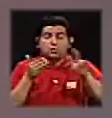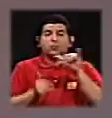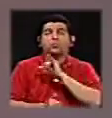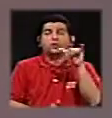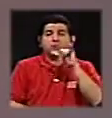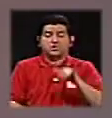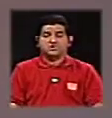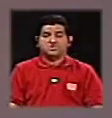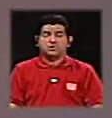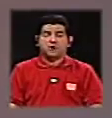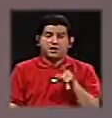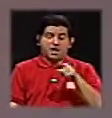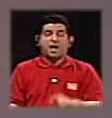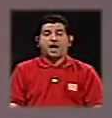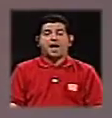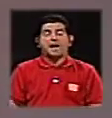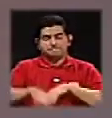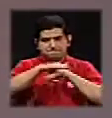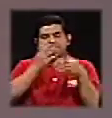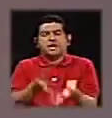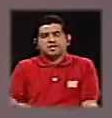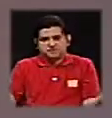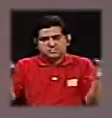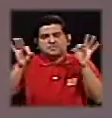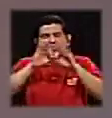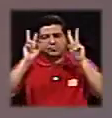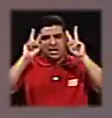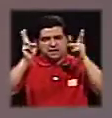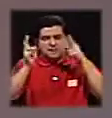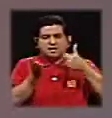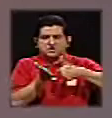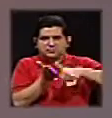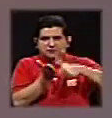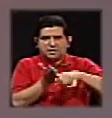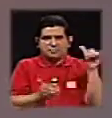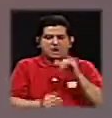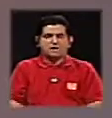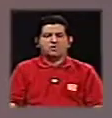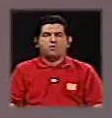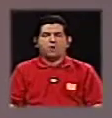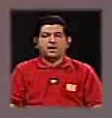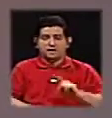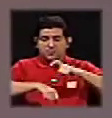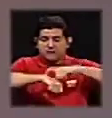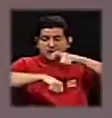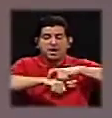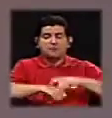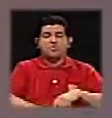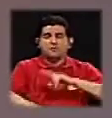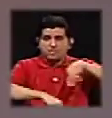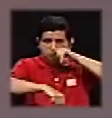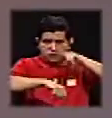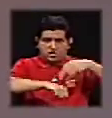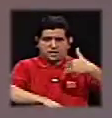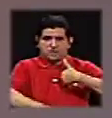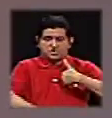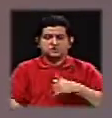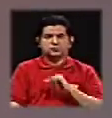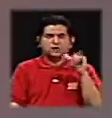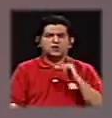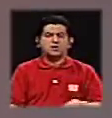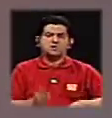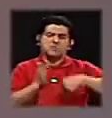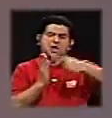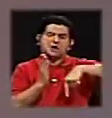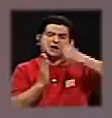ha sido un gran referente en temas electorales y en temas de coyuntura nacional, y por ahí también la